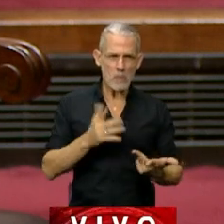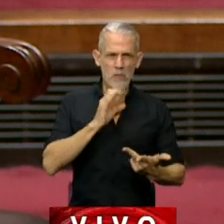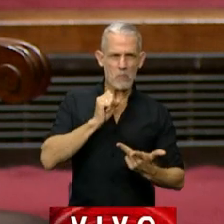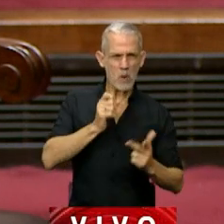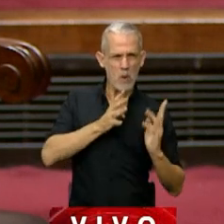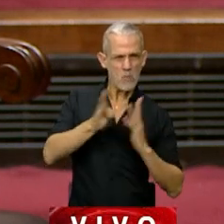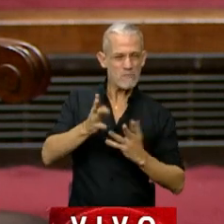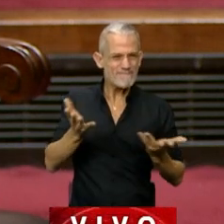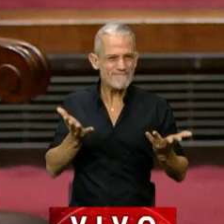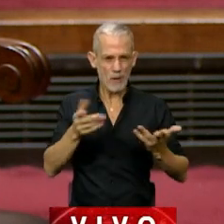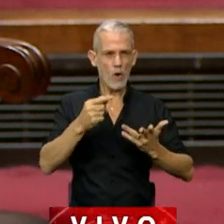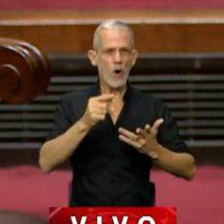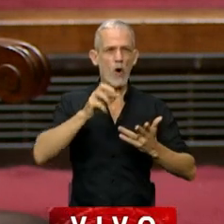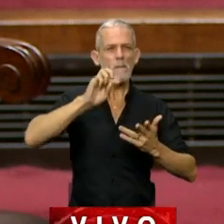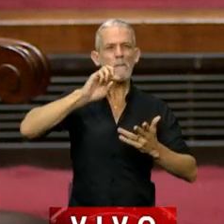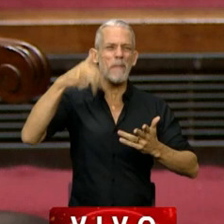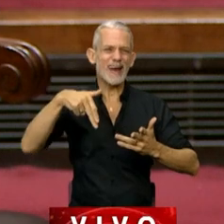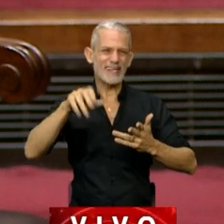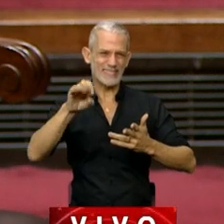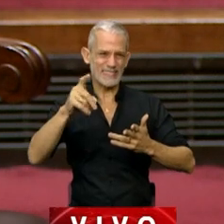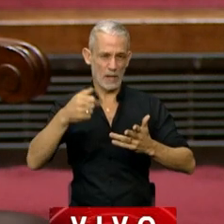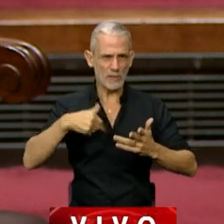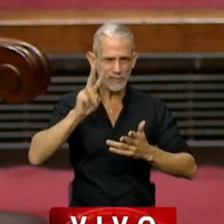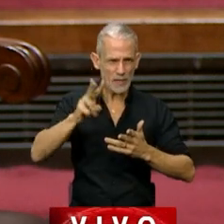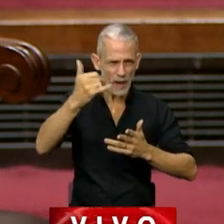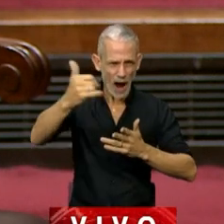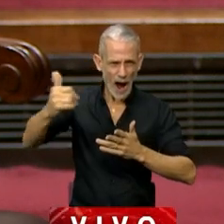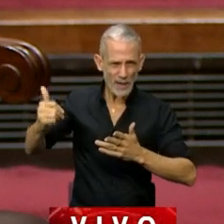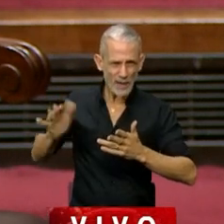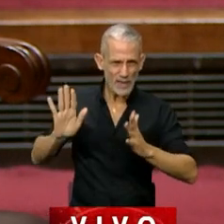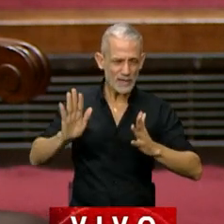resistencia a la mayoría, y de panresistencia, que es lo que hoy ya estamos observando